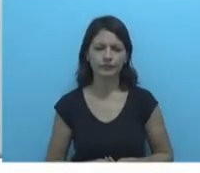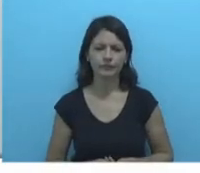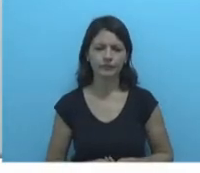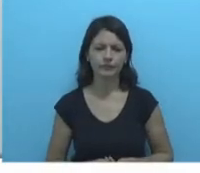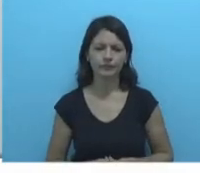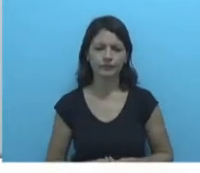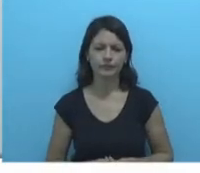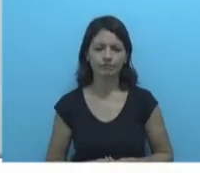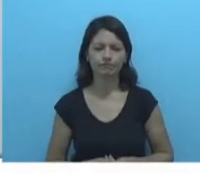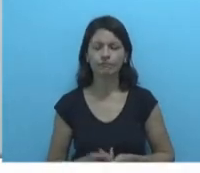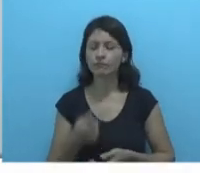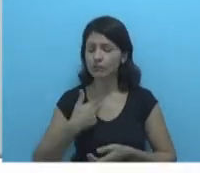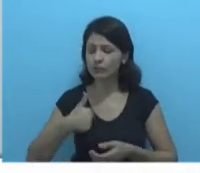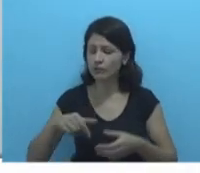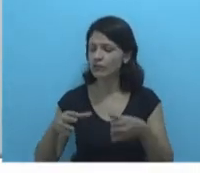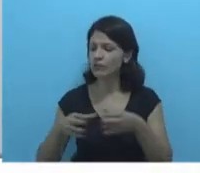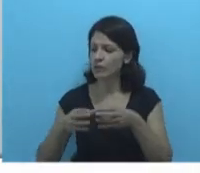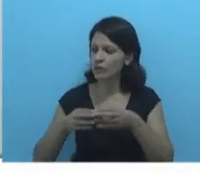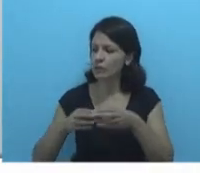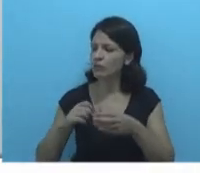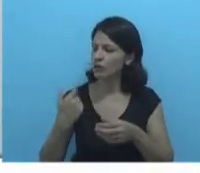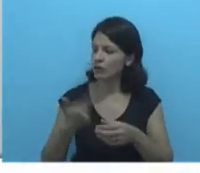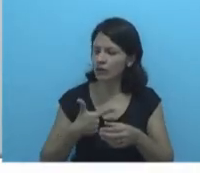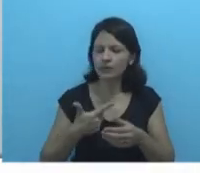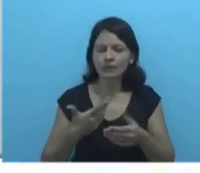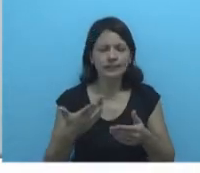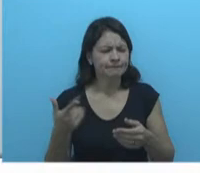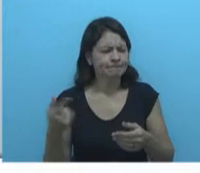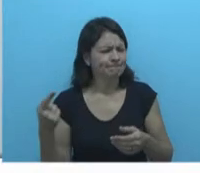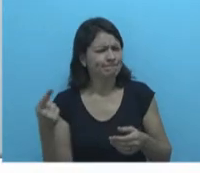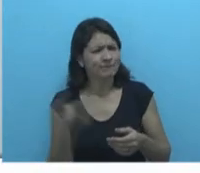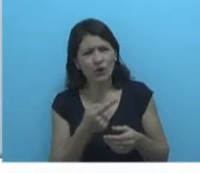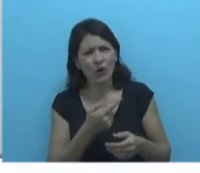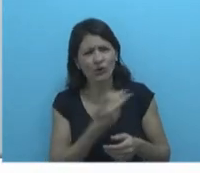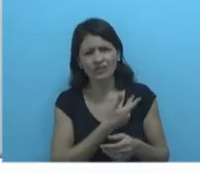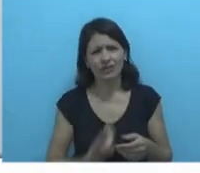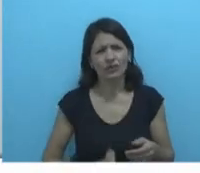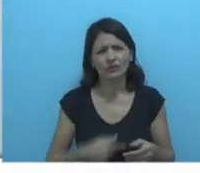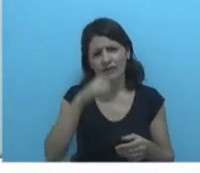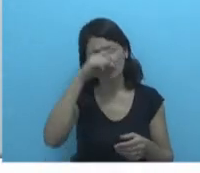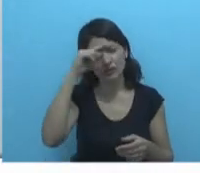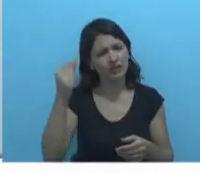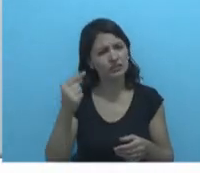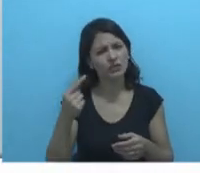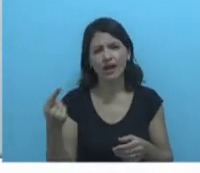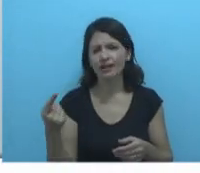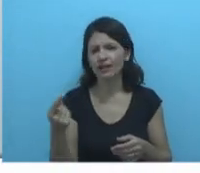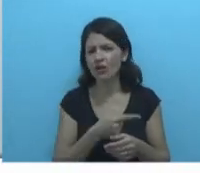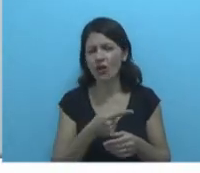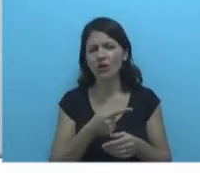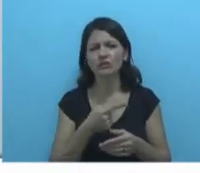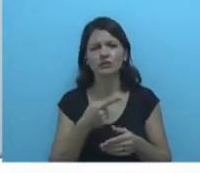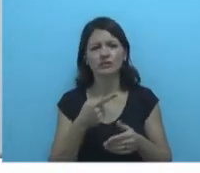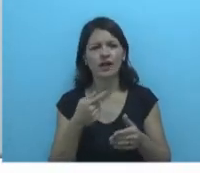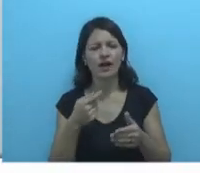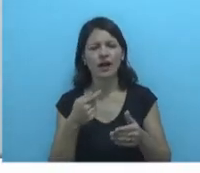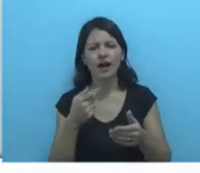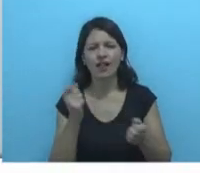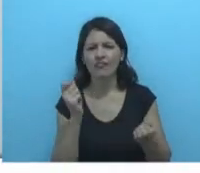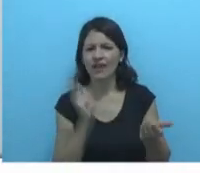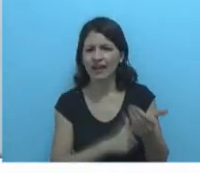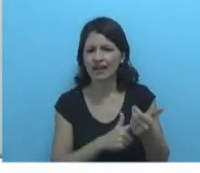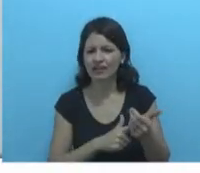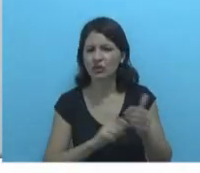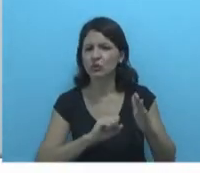expresamos de nuestro bloque el repudio a esta decisión del Gobierno Nacional y nuestro beneplácito a la decisión del Gobierno